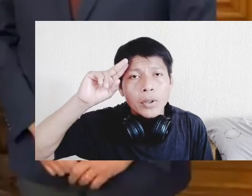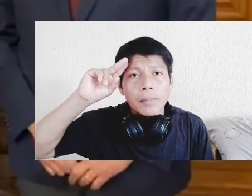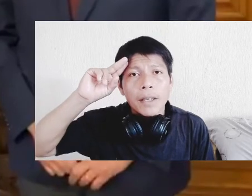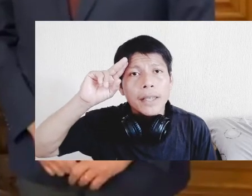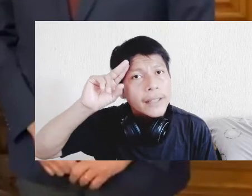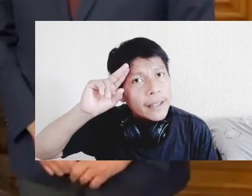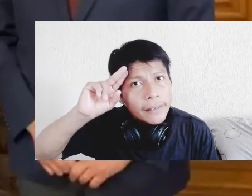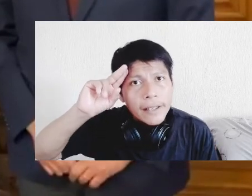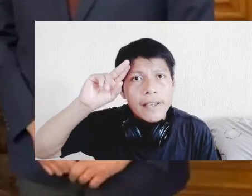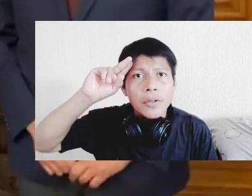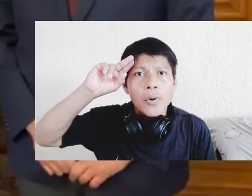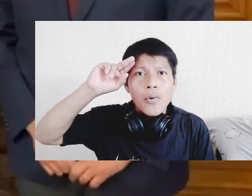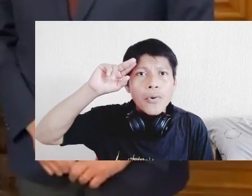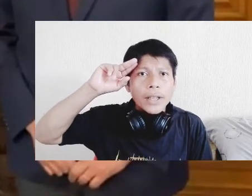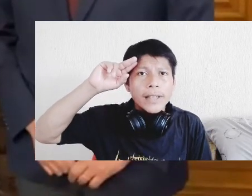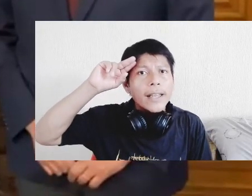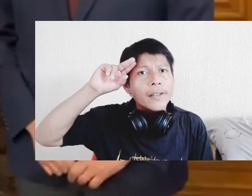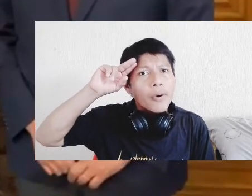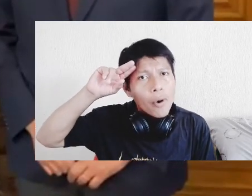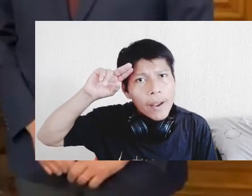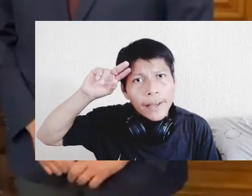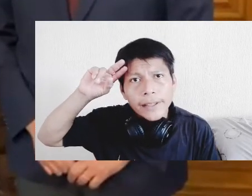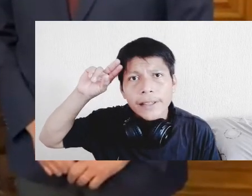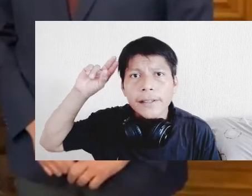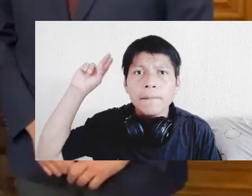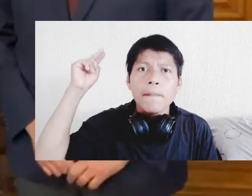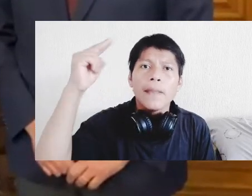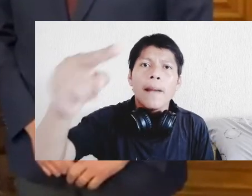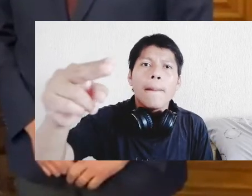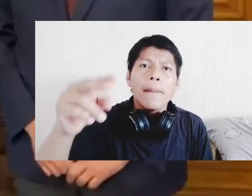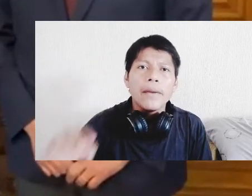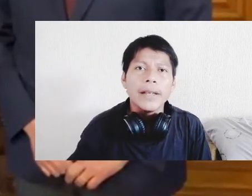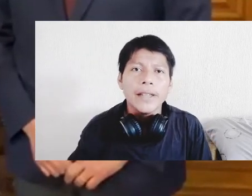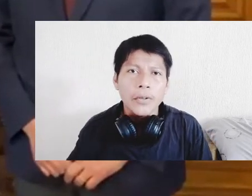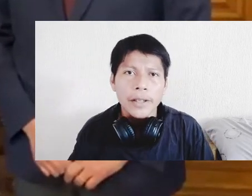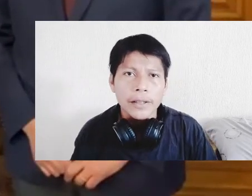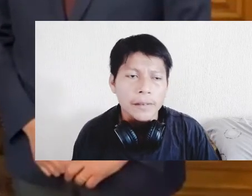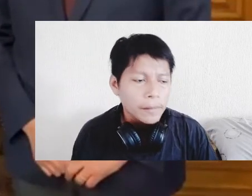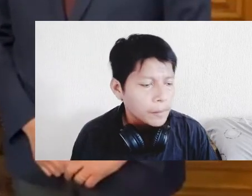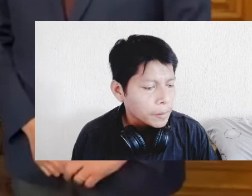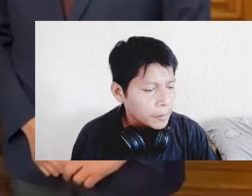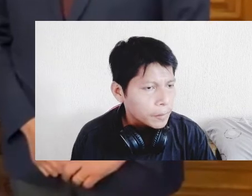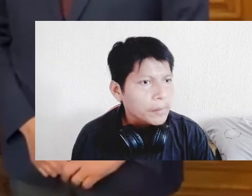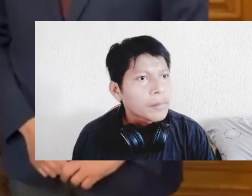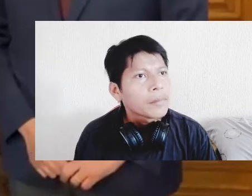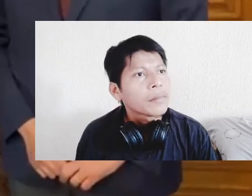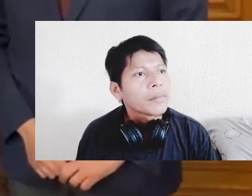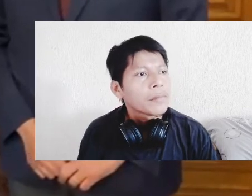vean en la próxima. Que sigan teniendo un excelente jueves. Bye, bye, señores.